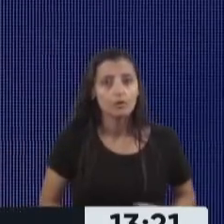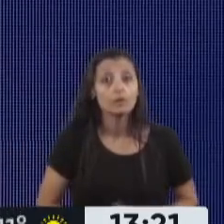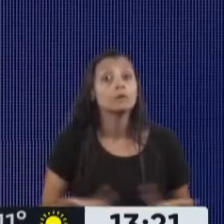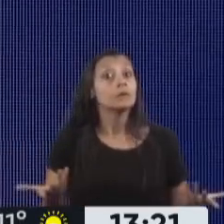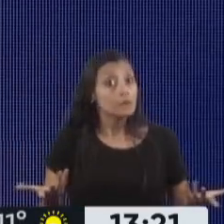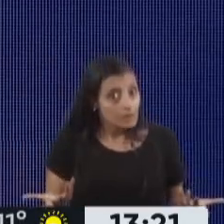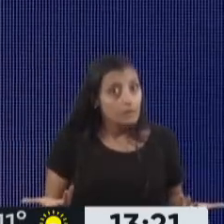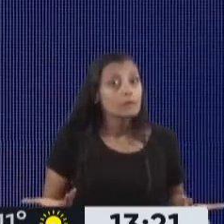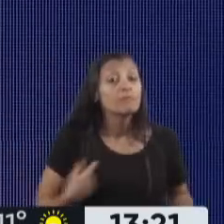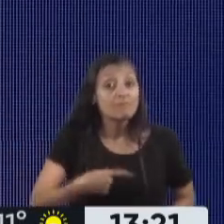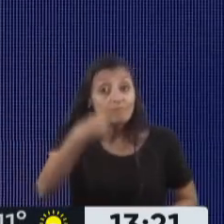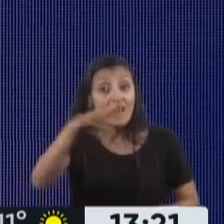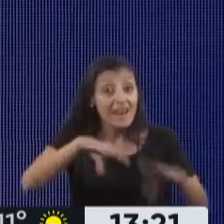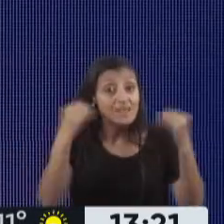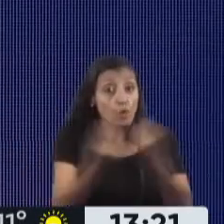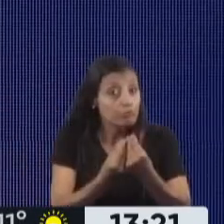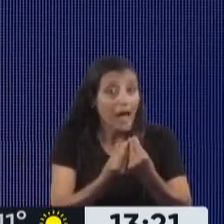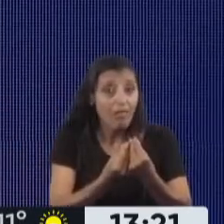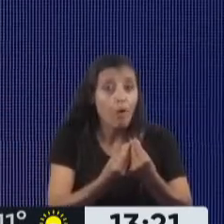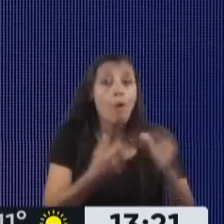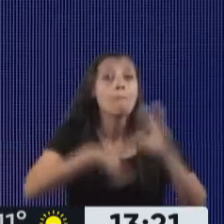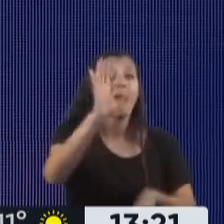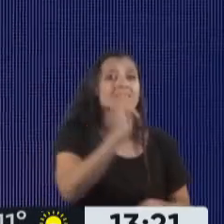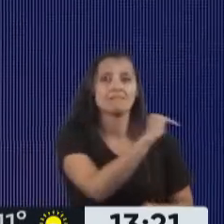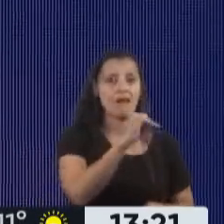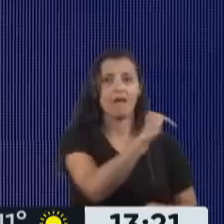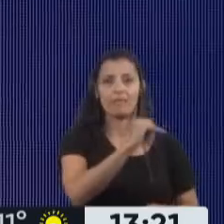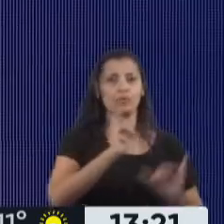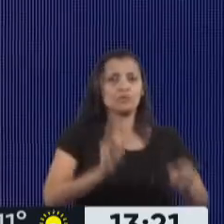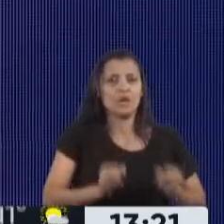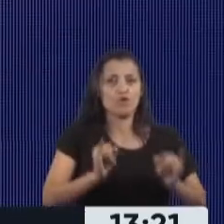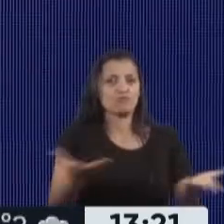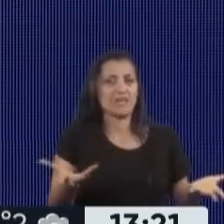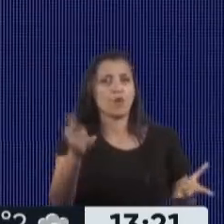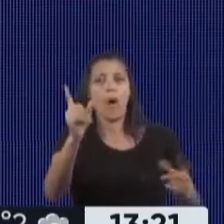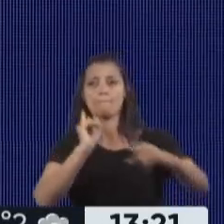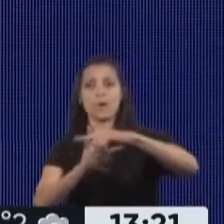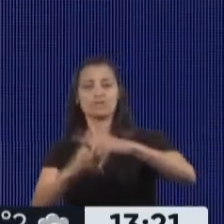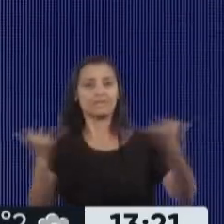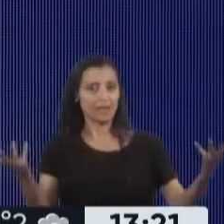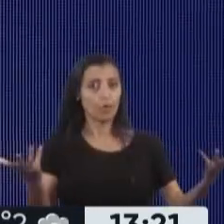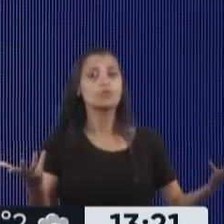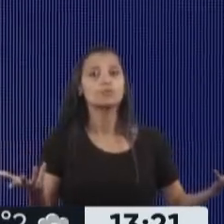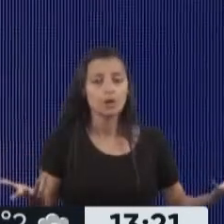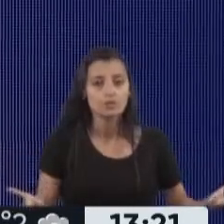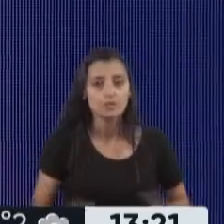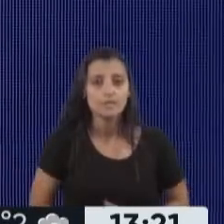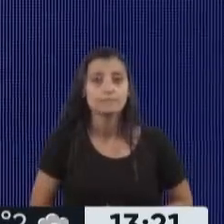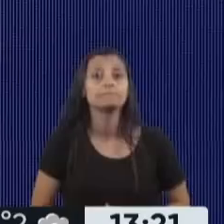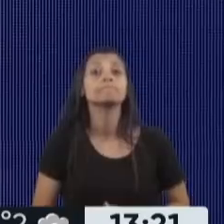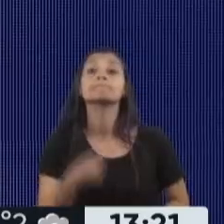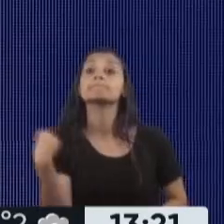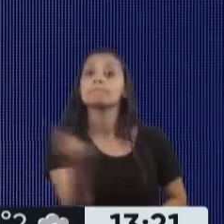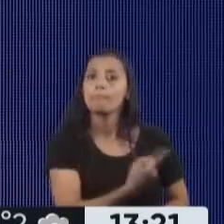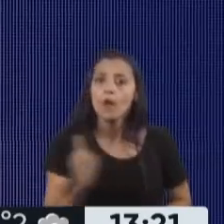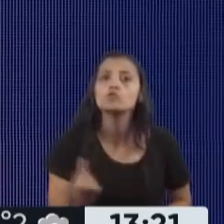el costo de la cuenta va a ser mucho más grande de lo positivo que puede generar. Por lo tanto, digamos, los estamos